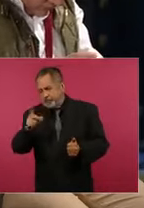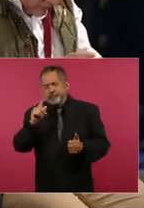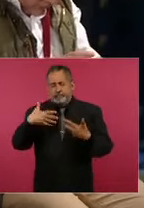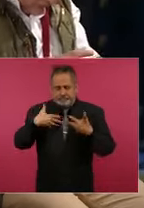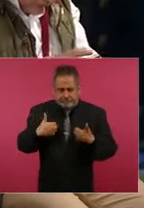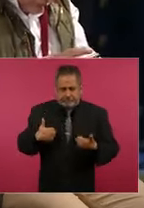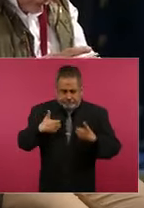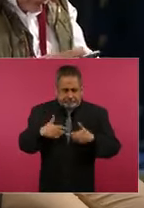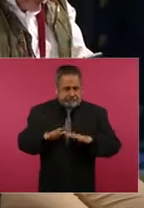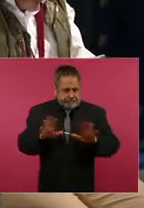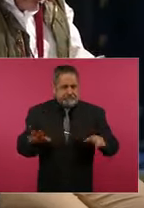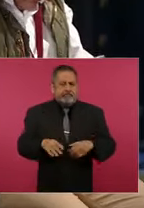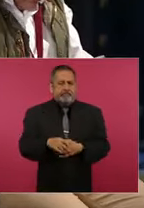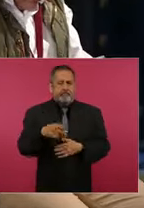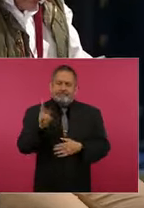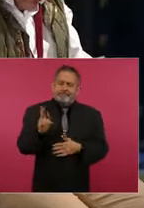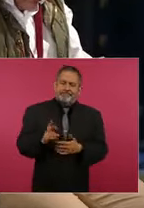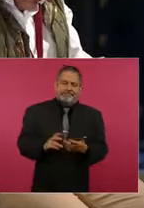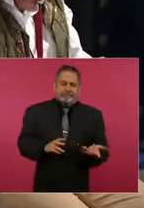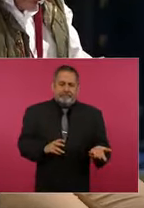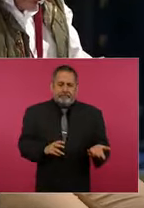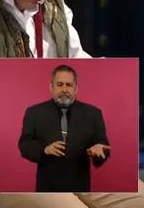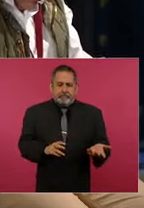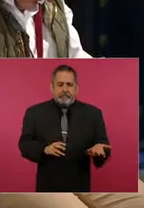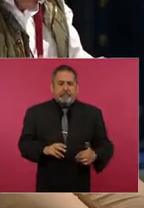las cosas, pero